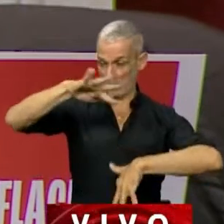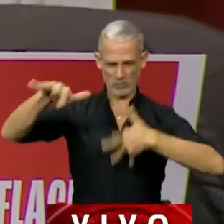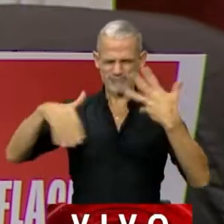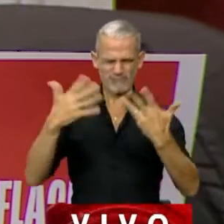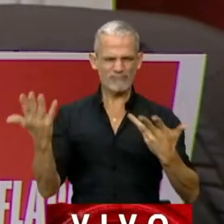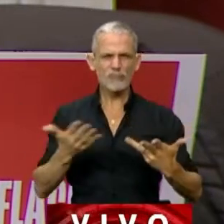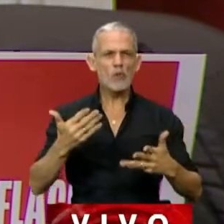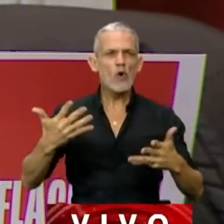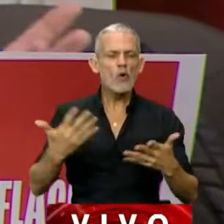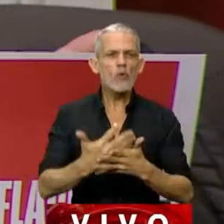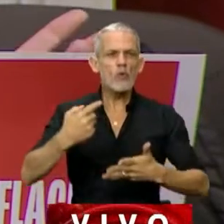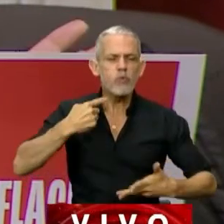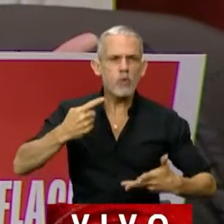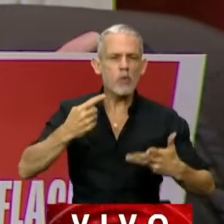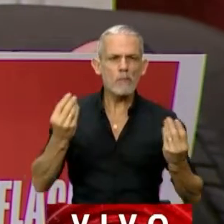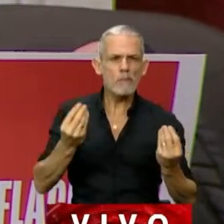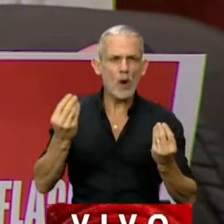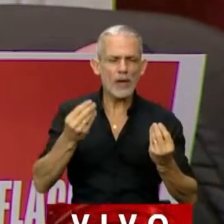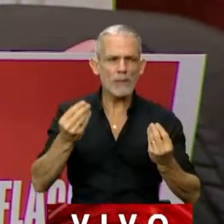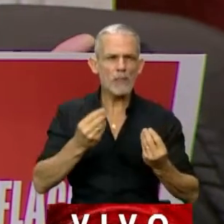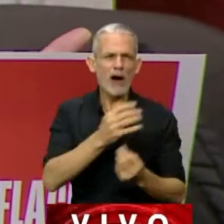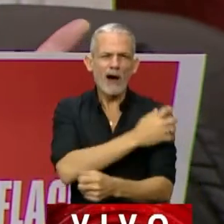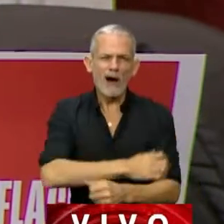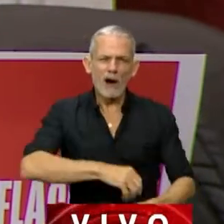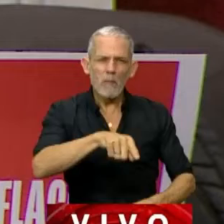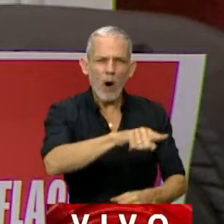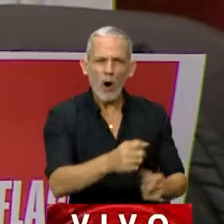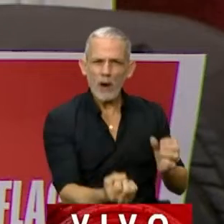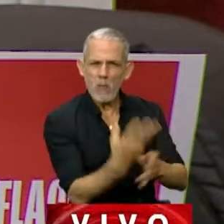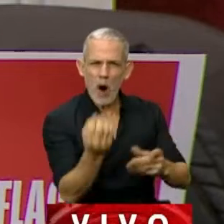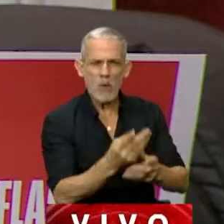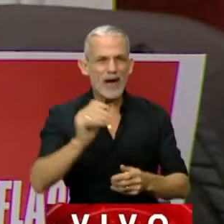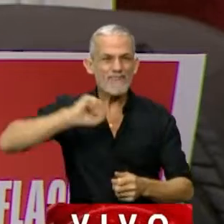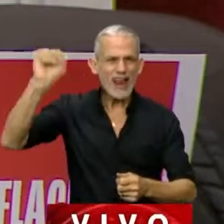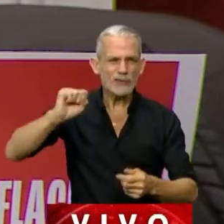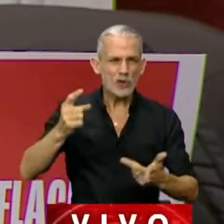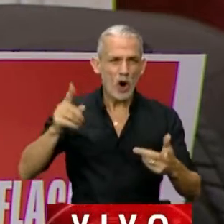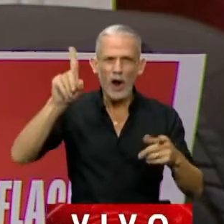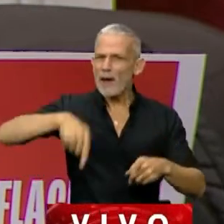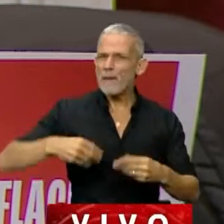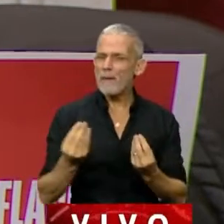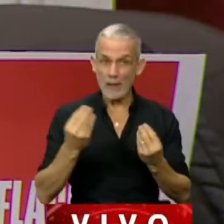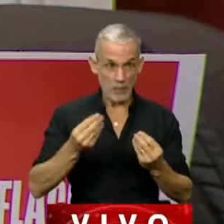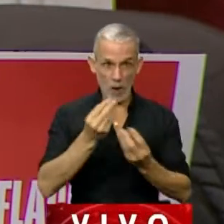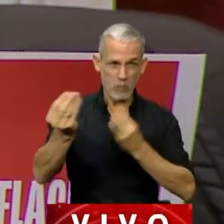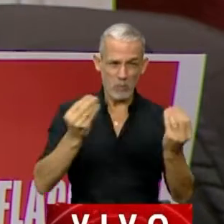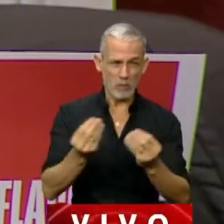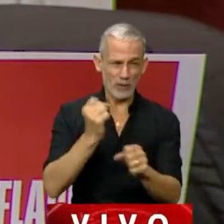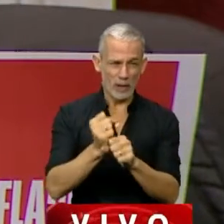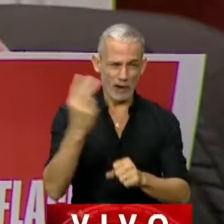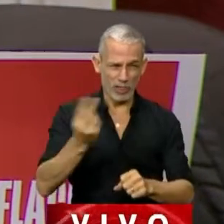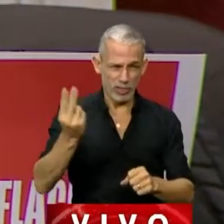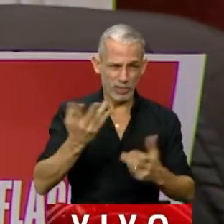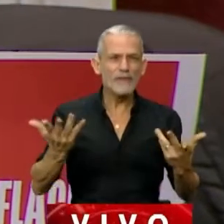que las víctimas de un régimen que solo crea pobres, que crea inflación, que crea trabajo